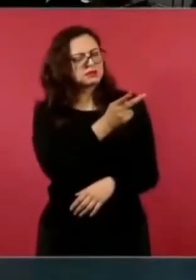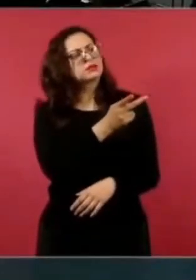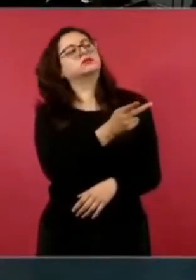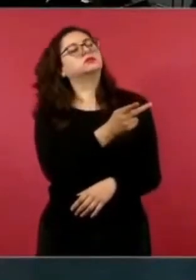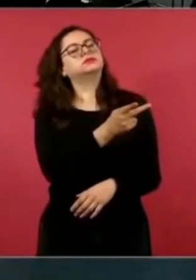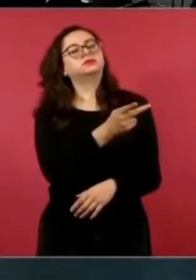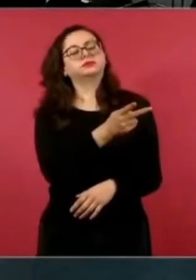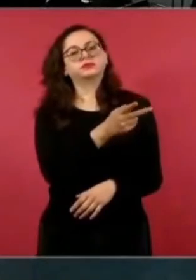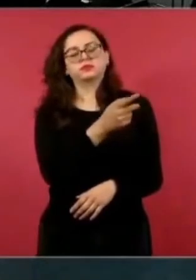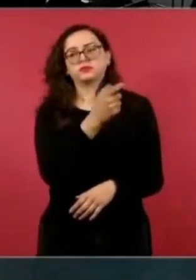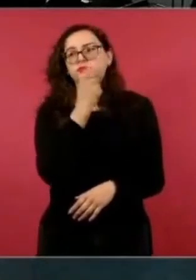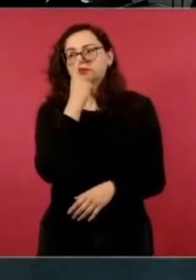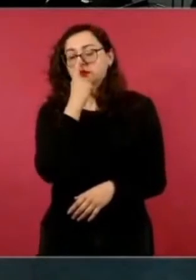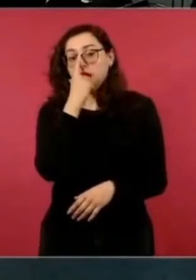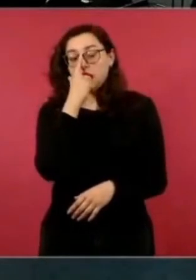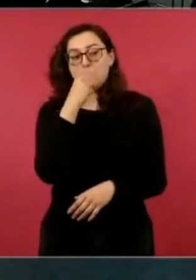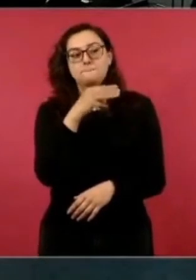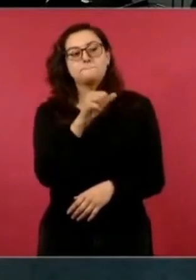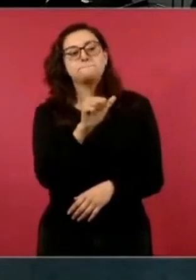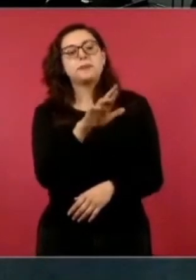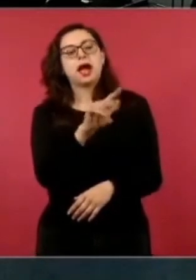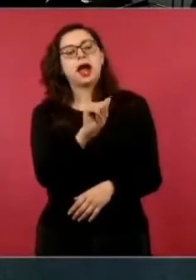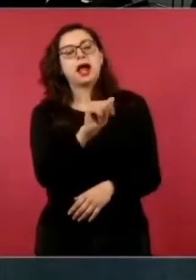Marat?